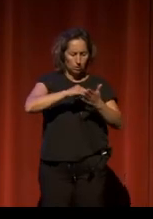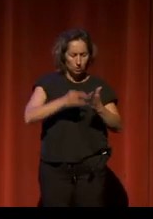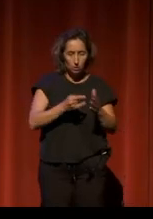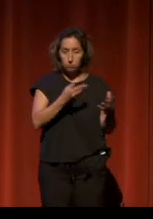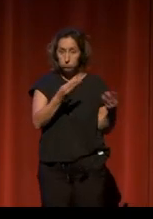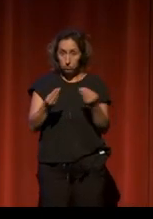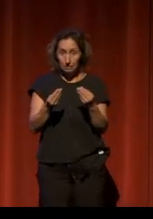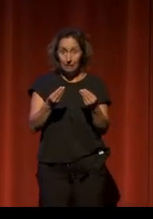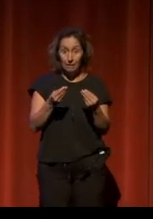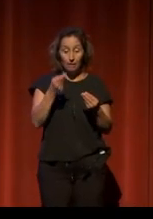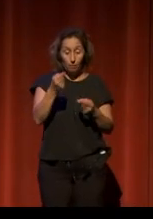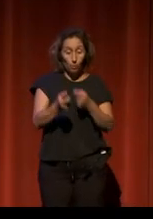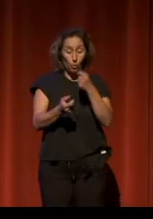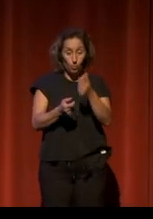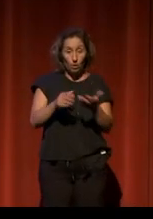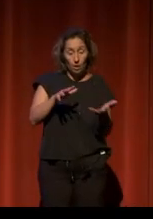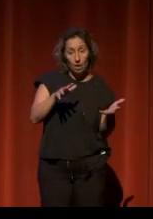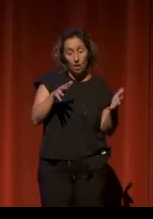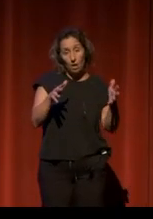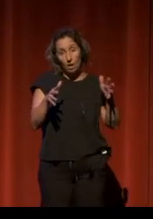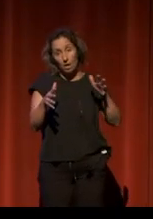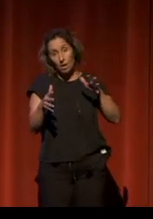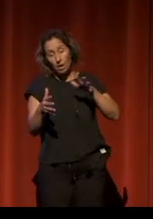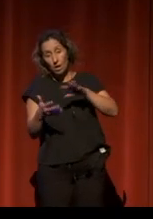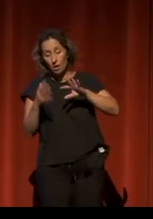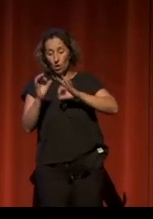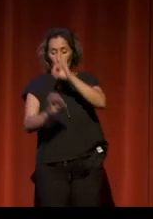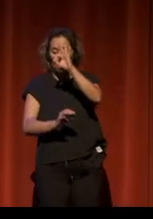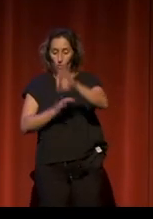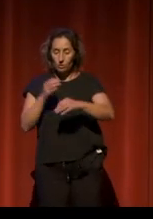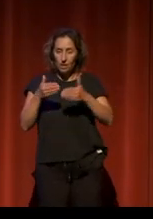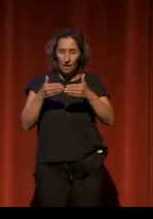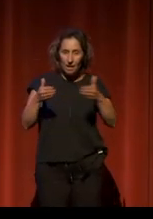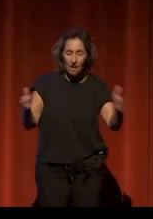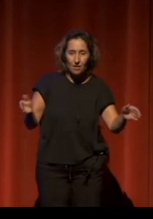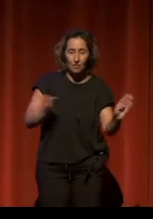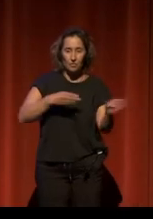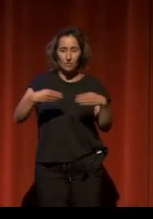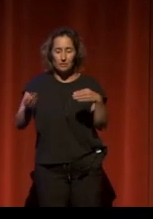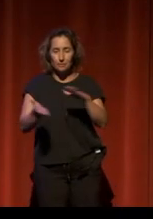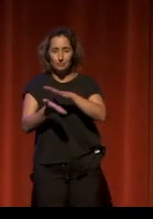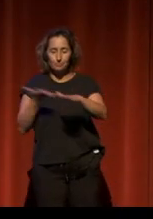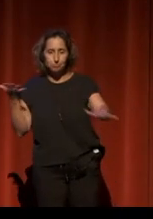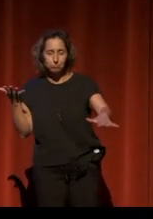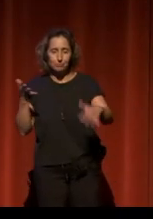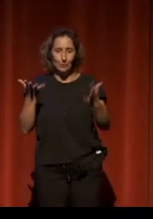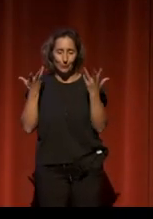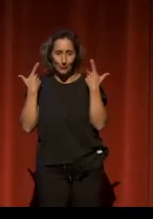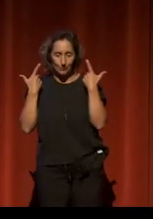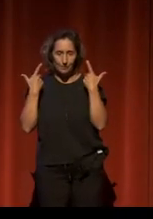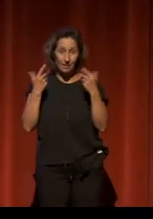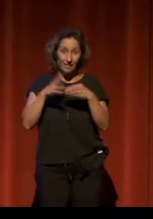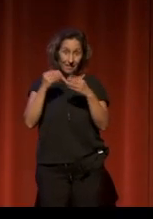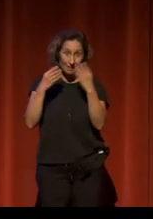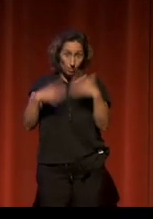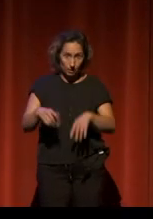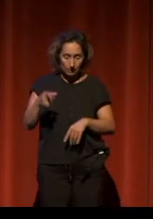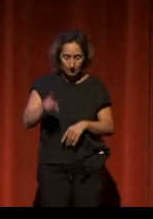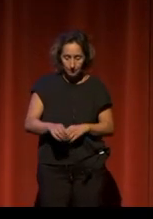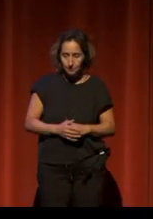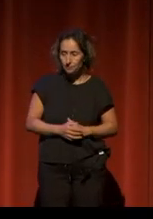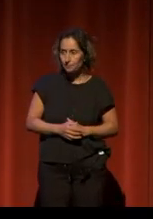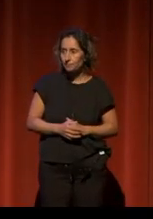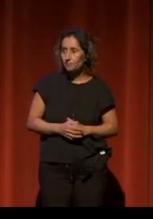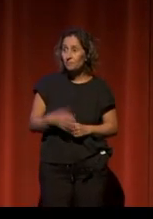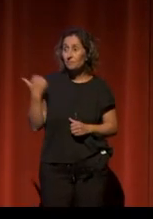deben dar paso cada vez más a una nueva generación de organizaciones más abiertas flexibles ágiles democráticas no y estas son un poco las preguntas que